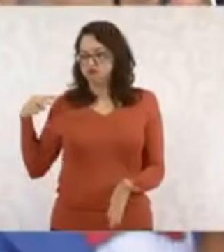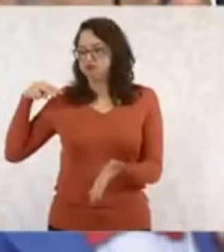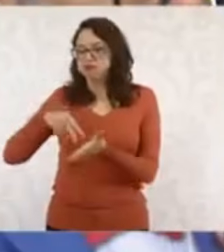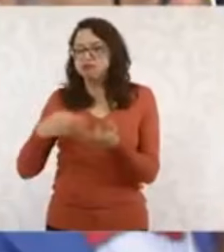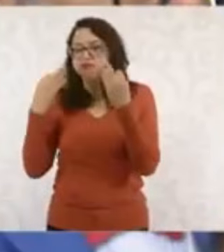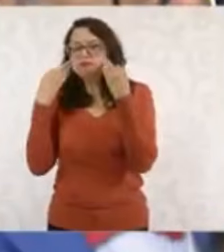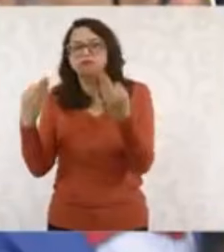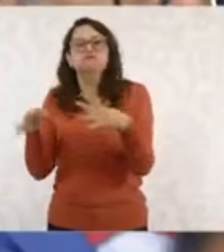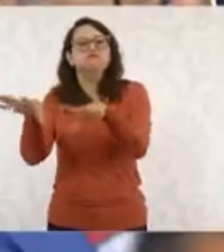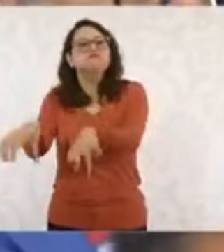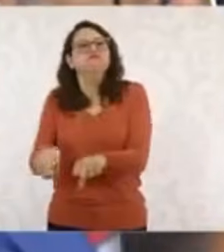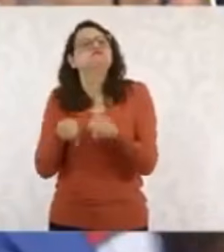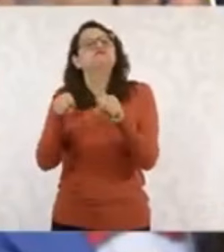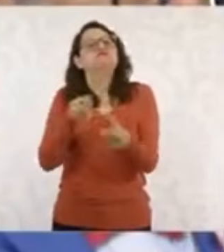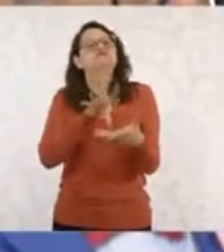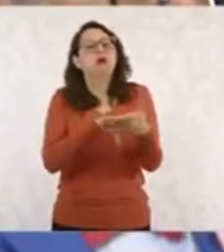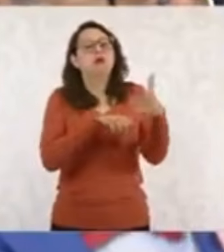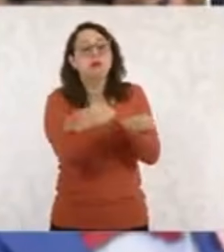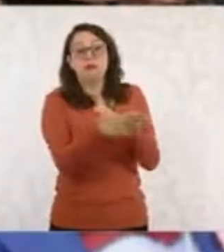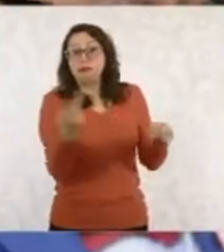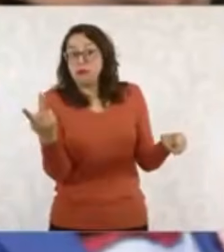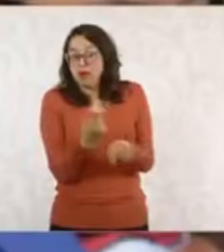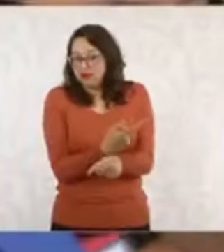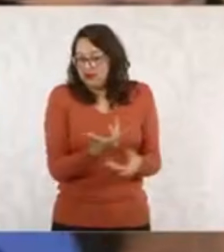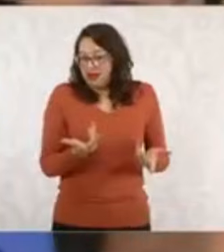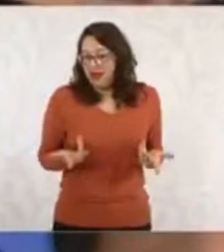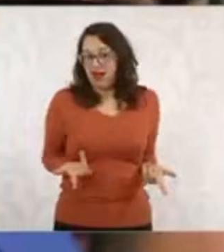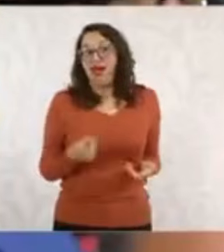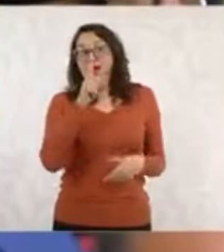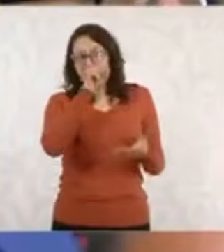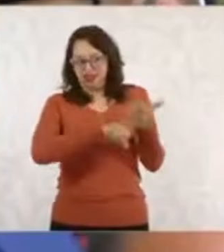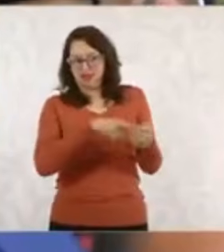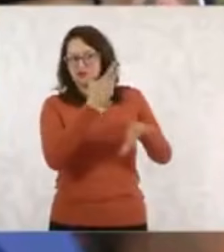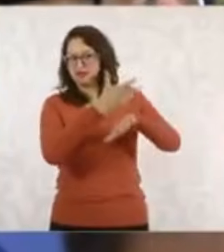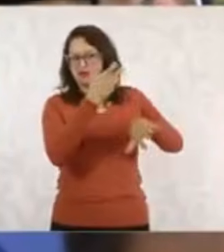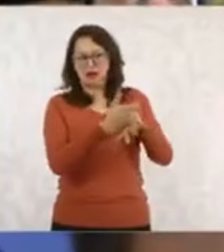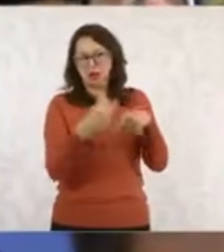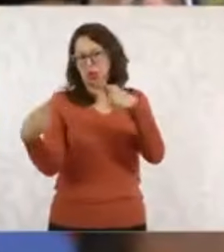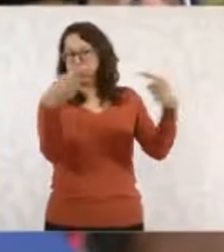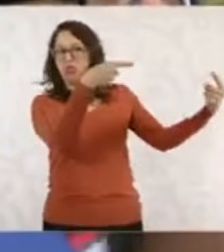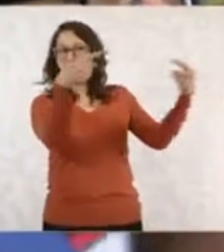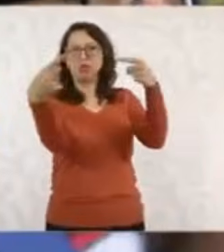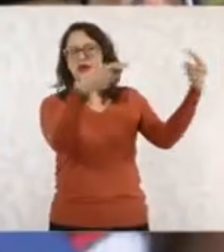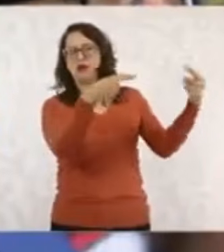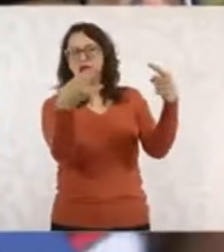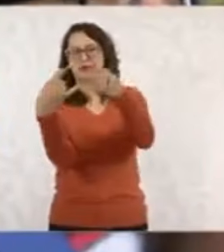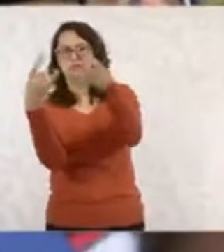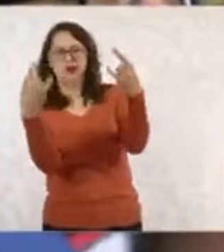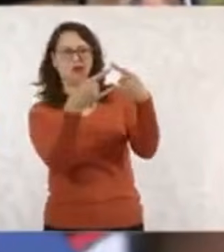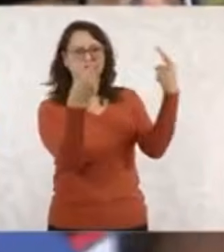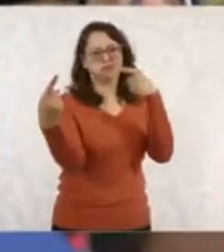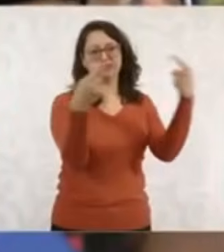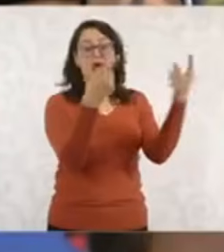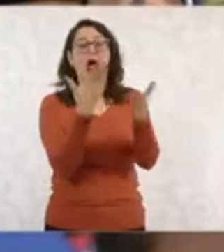acción. Entiendo que hay dos versiones, incluso en el gobierno estadounidense, y ahora con el abogado que también